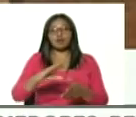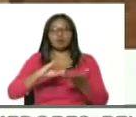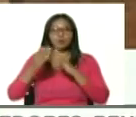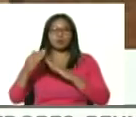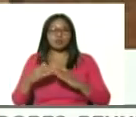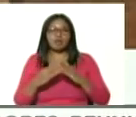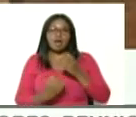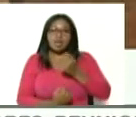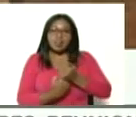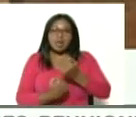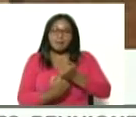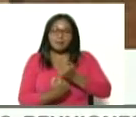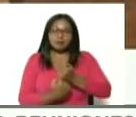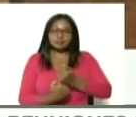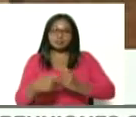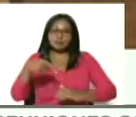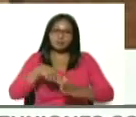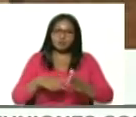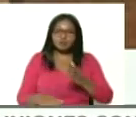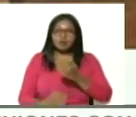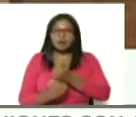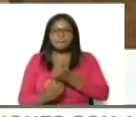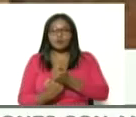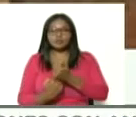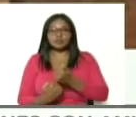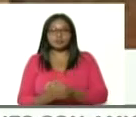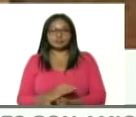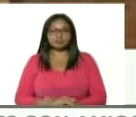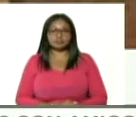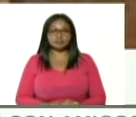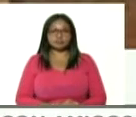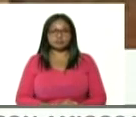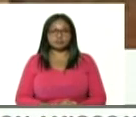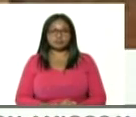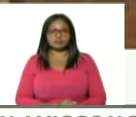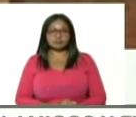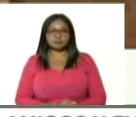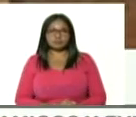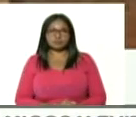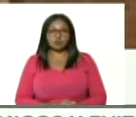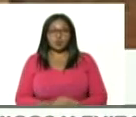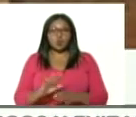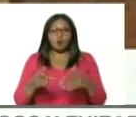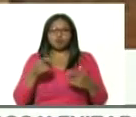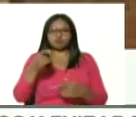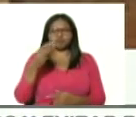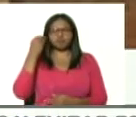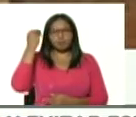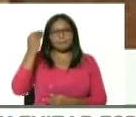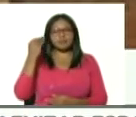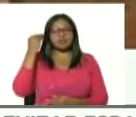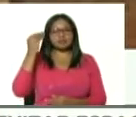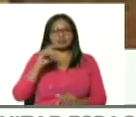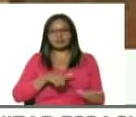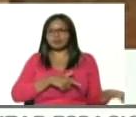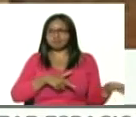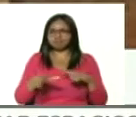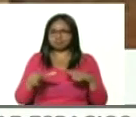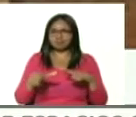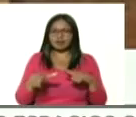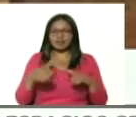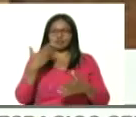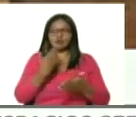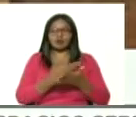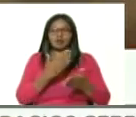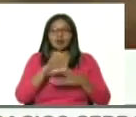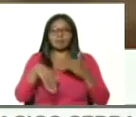la base, en la profundidad de la sociedad. ¿Cuándo crees, Luis José, que tendrán listo,